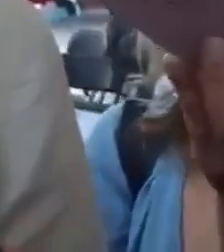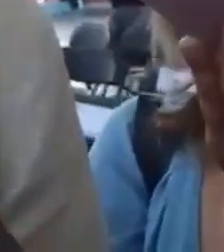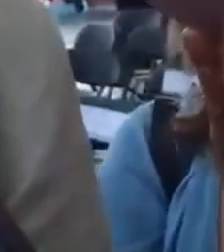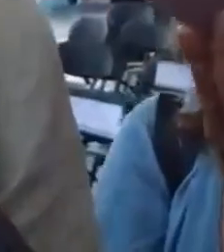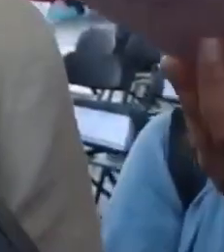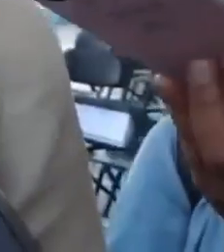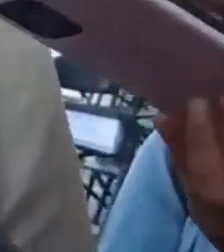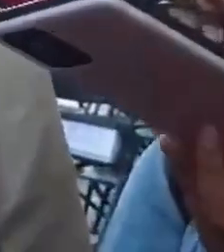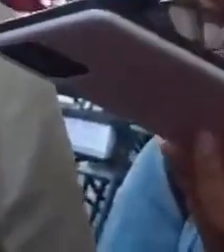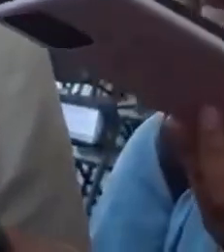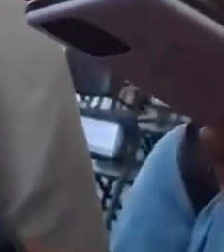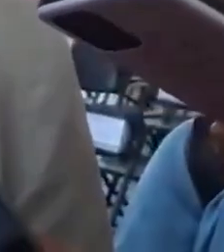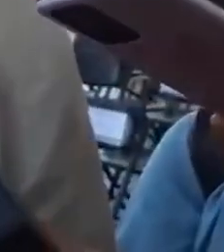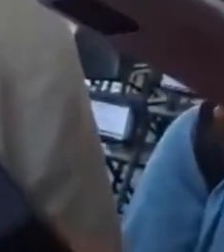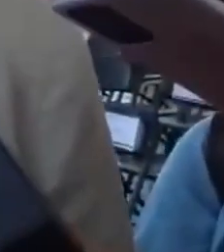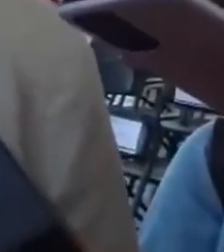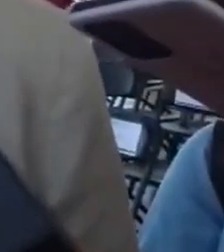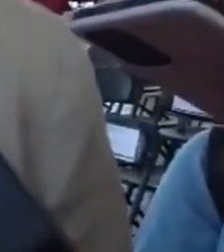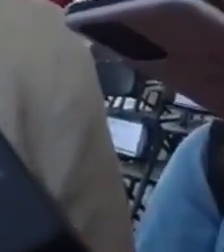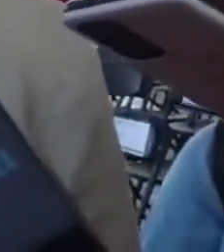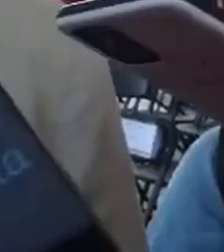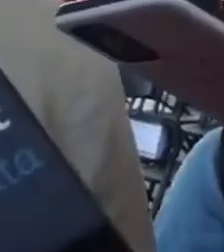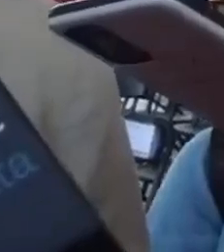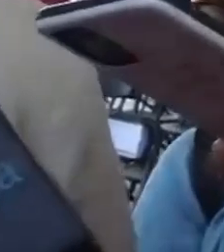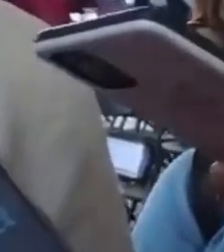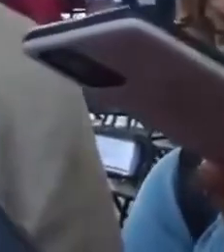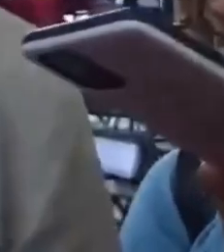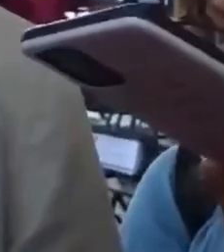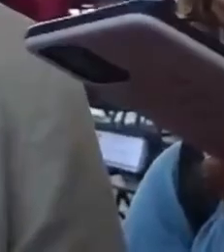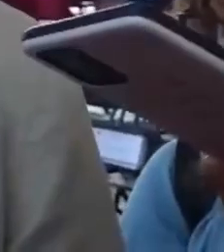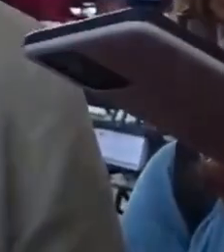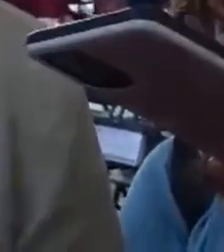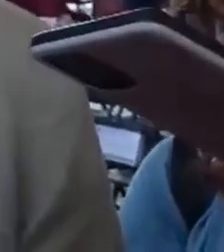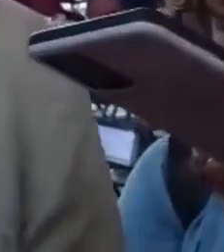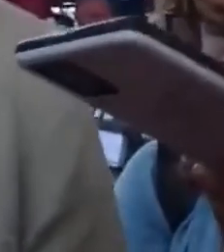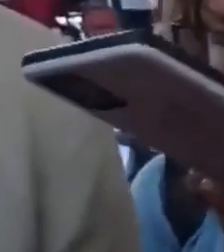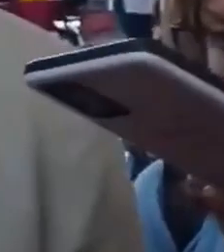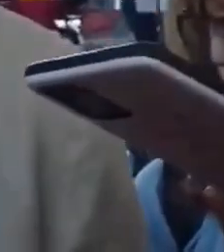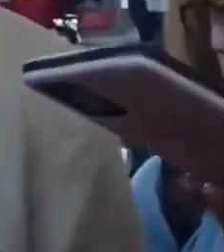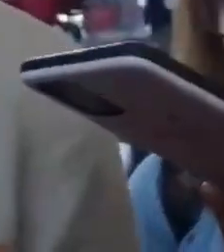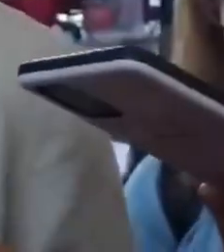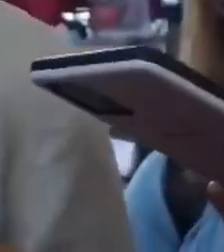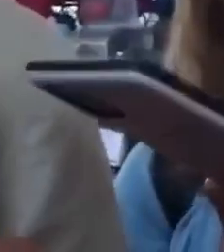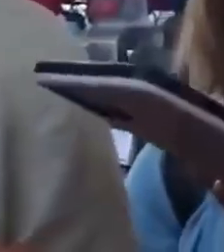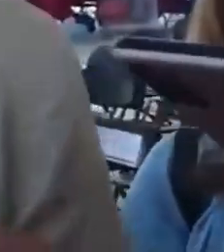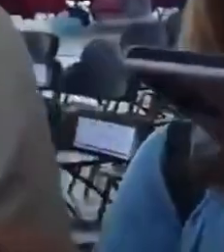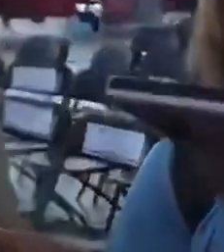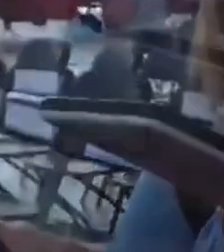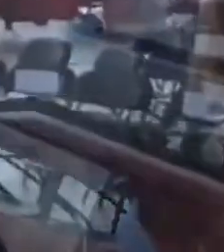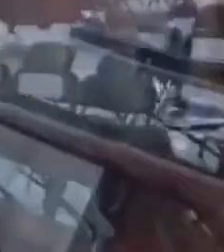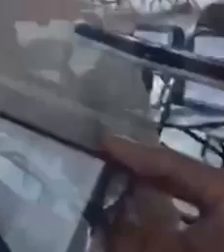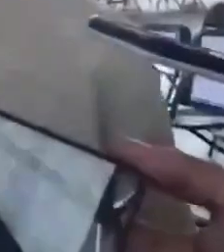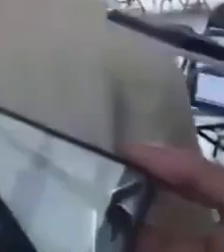empresa, entre ellas a proveedores de Tesla, empresa que optó por instalar su planta en Nuevo León, pero que dijo requerirá de insumos que podrían crearse